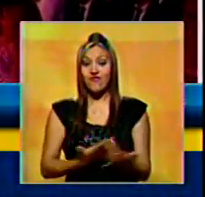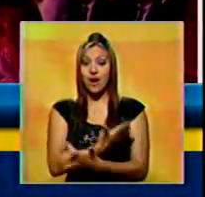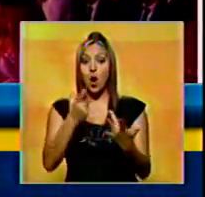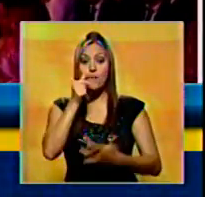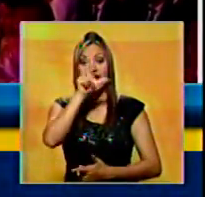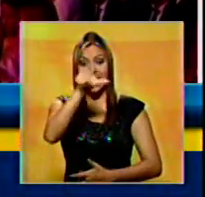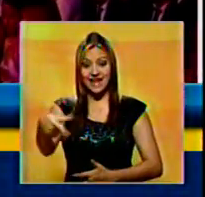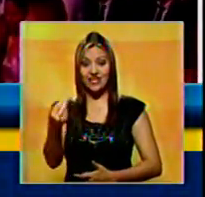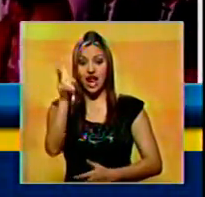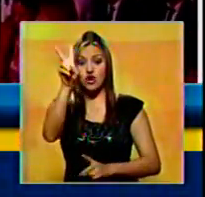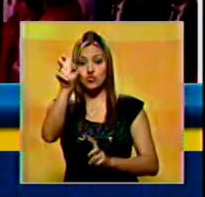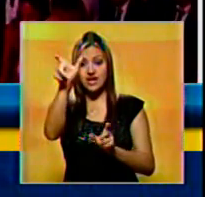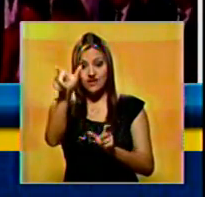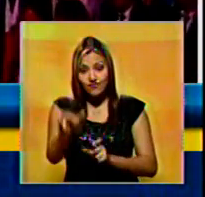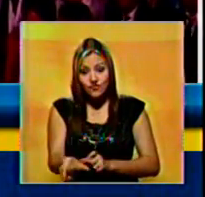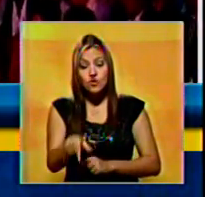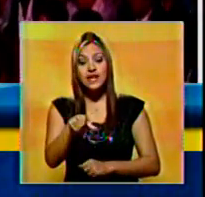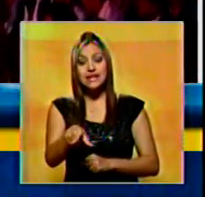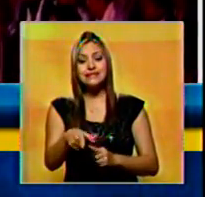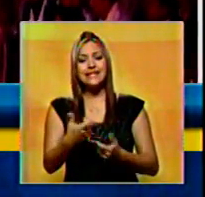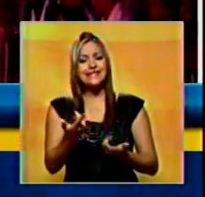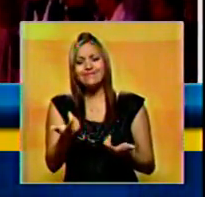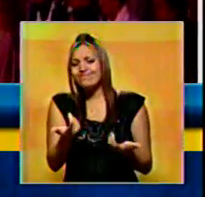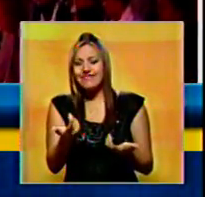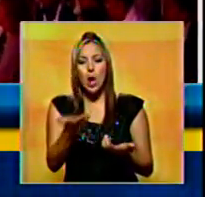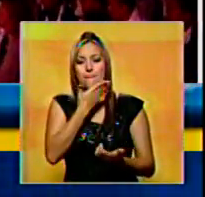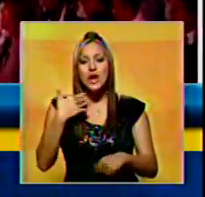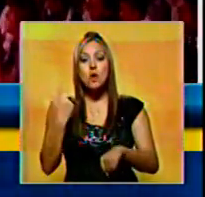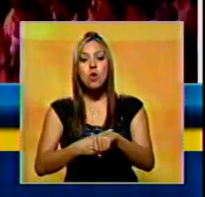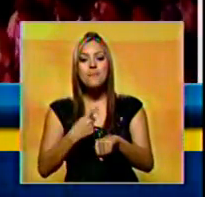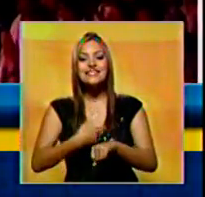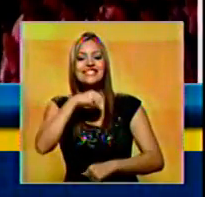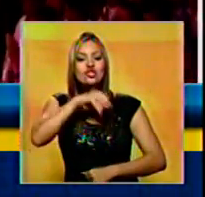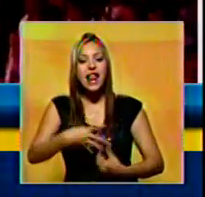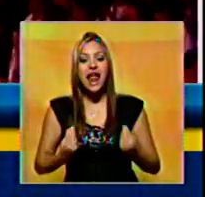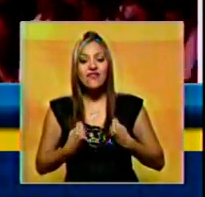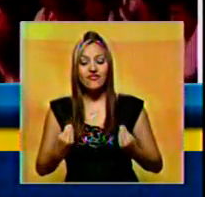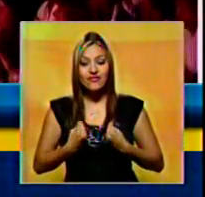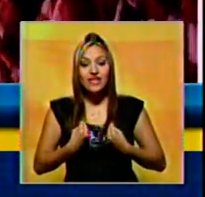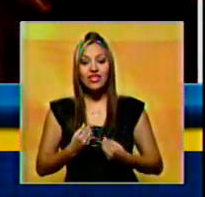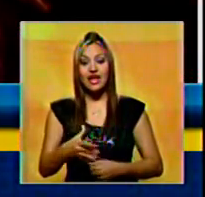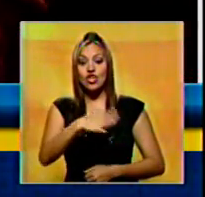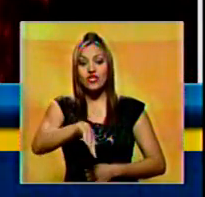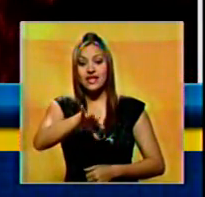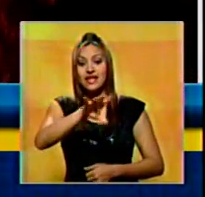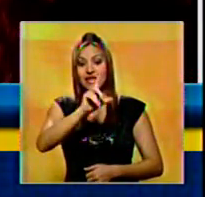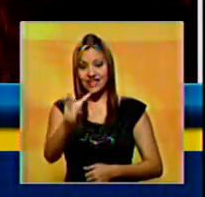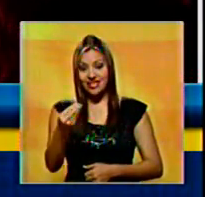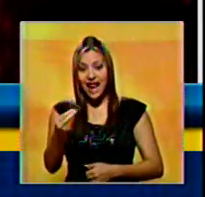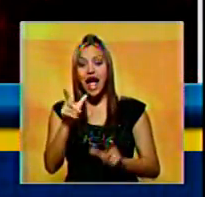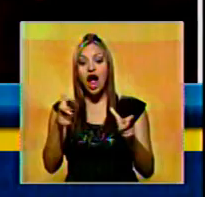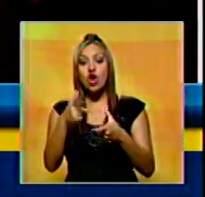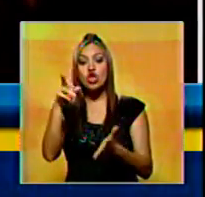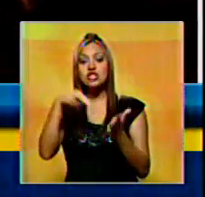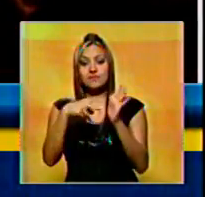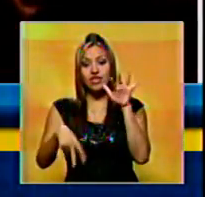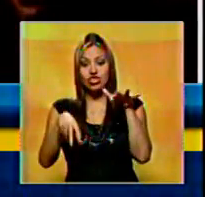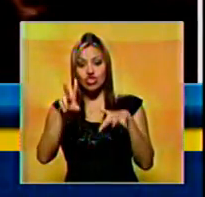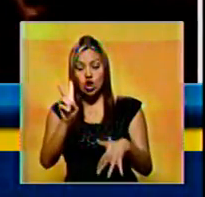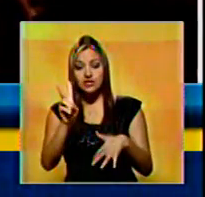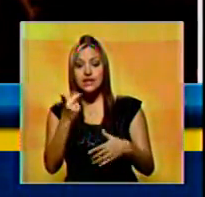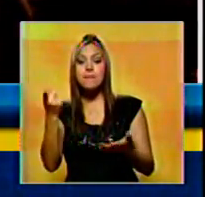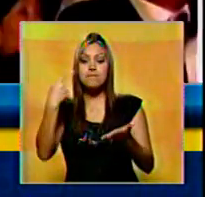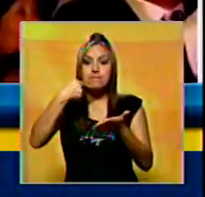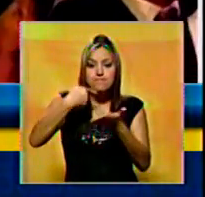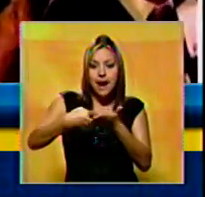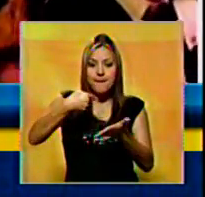italiano nos trae un nuevo disco en el que se destacan los mejores momentos de su presentación en Portofino, Italia, en agosto de 2012, e incluye